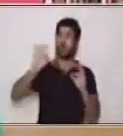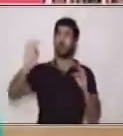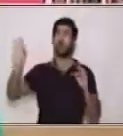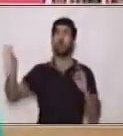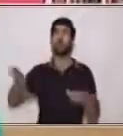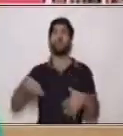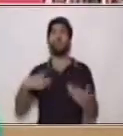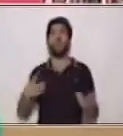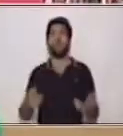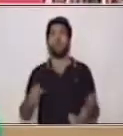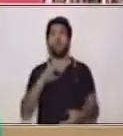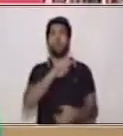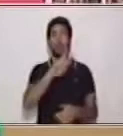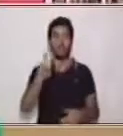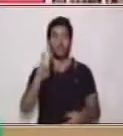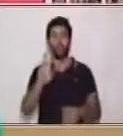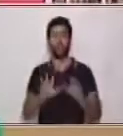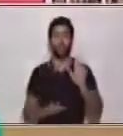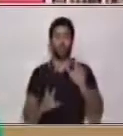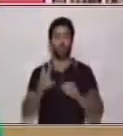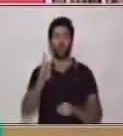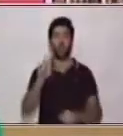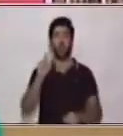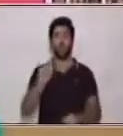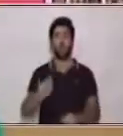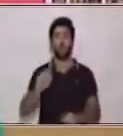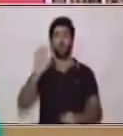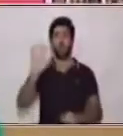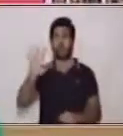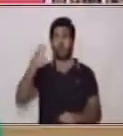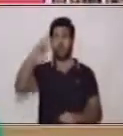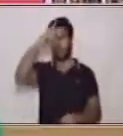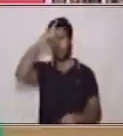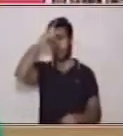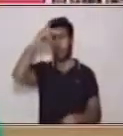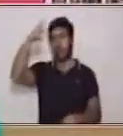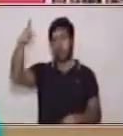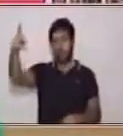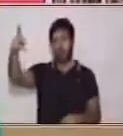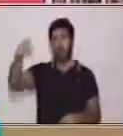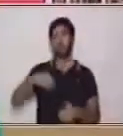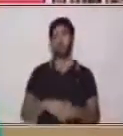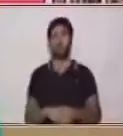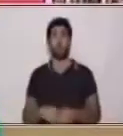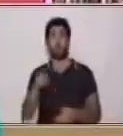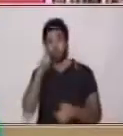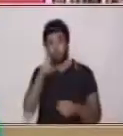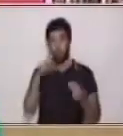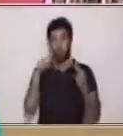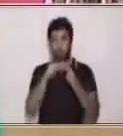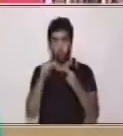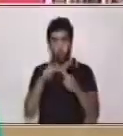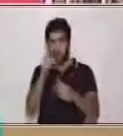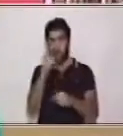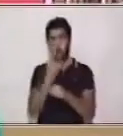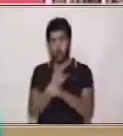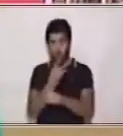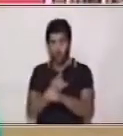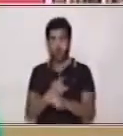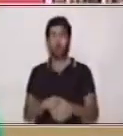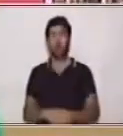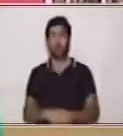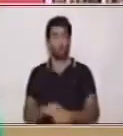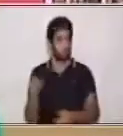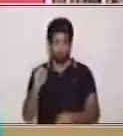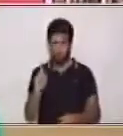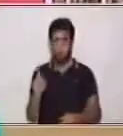212.5 kilómetros. Esa es la distancia que tenemos. ¿Conoces Cobán? No. Pues yo